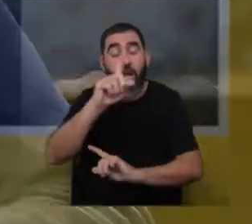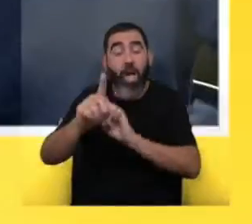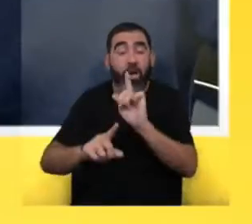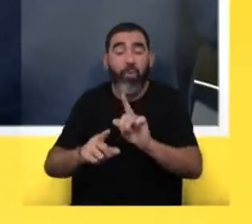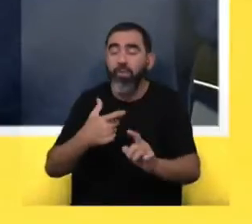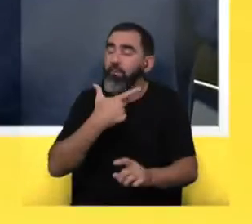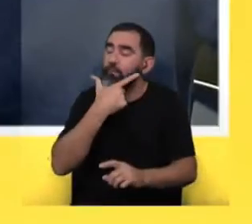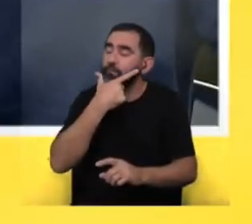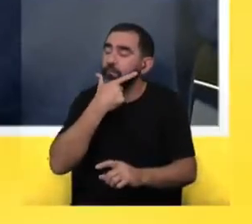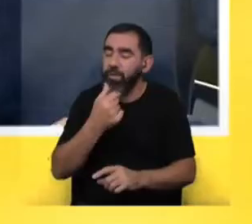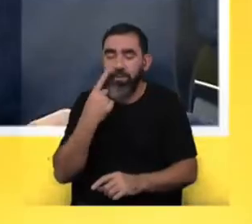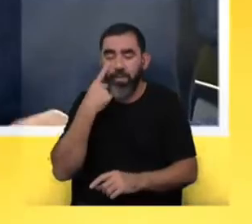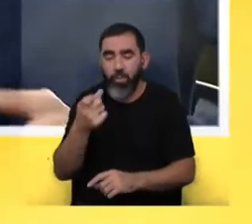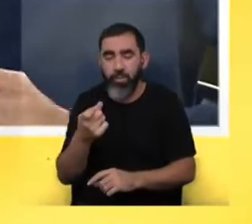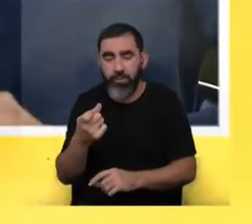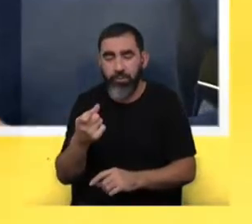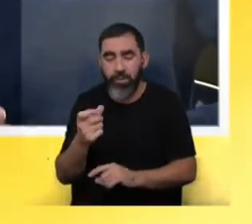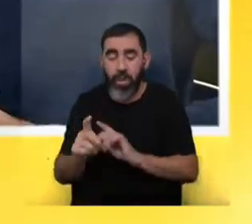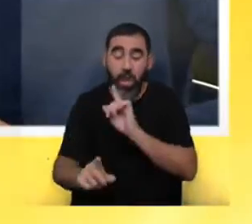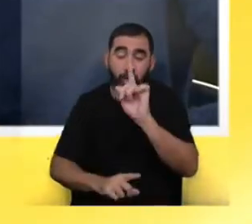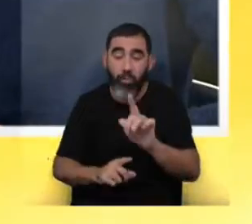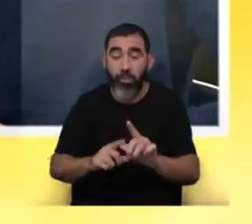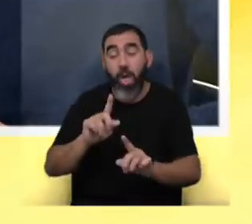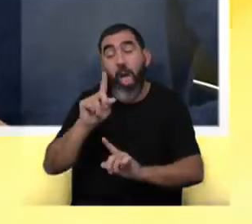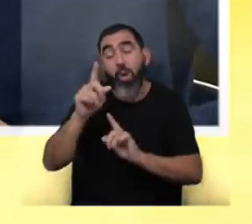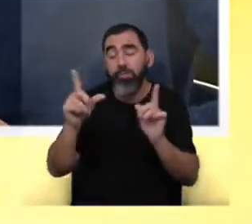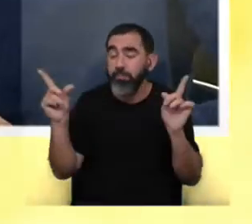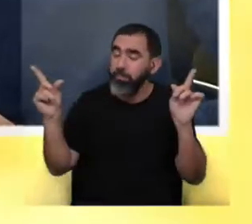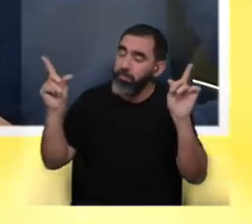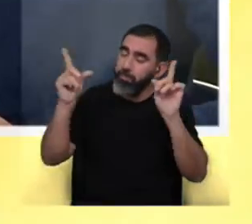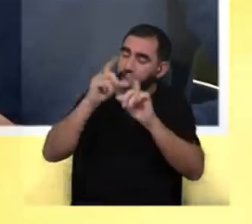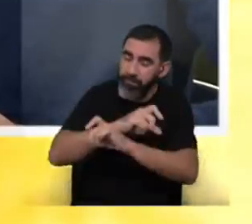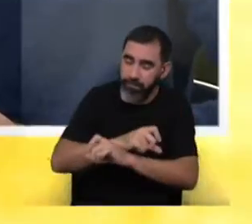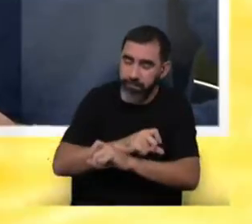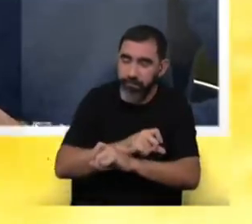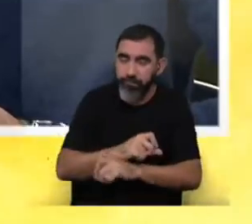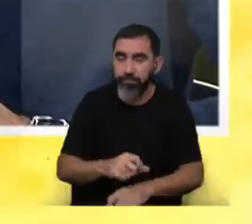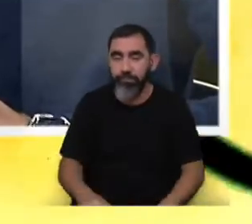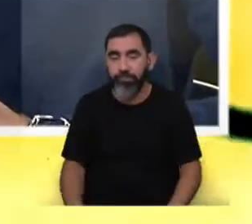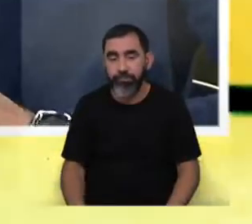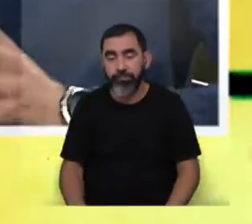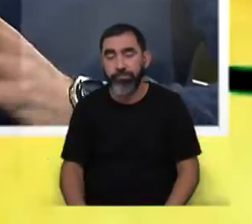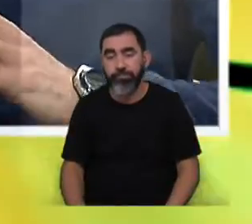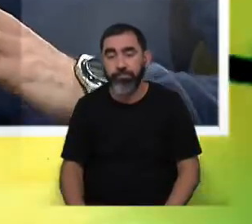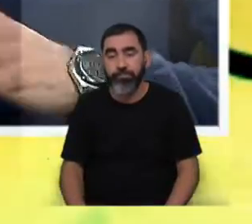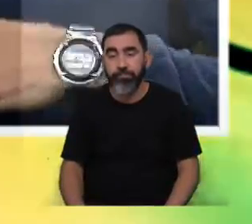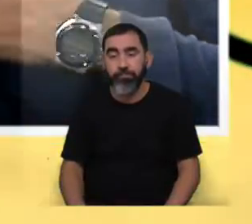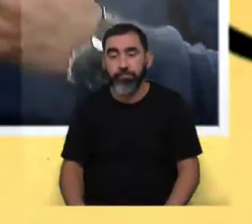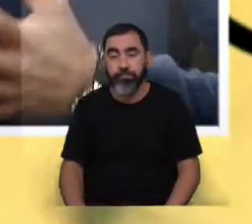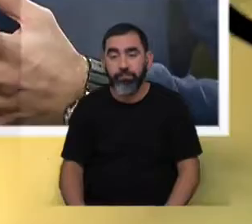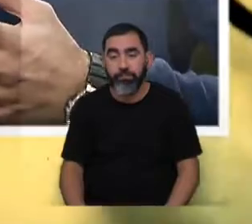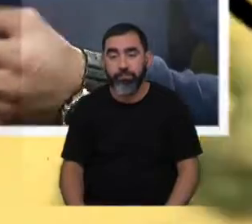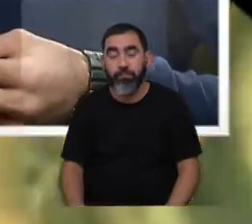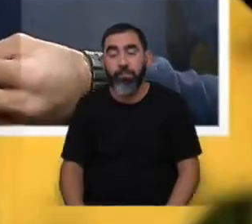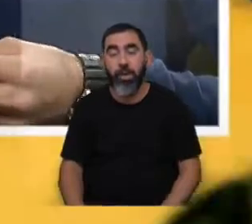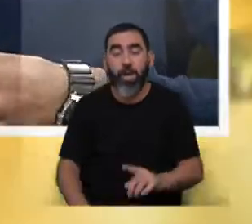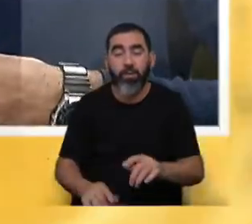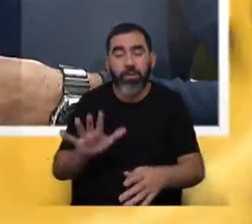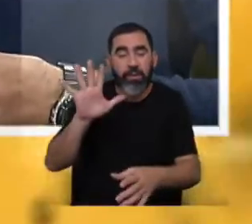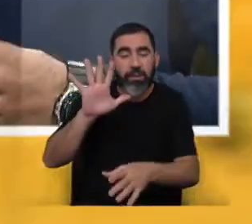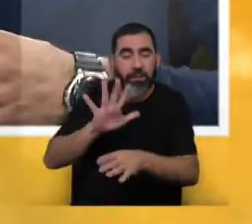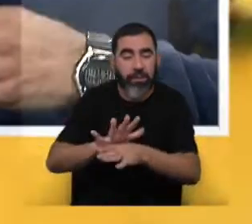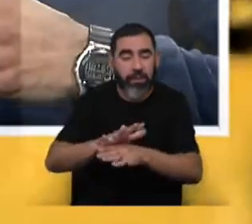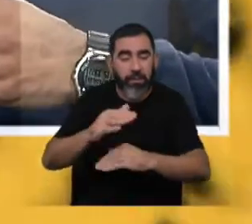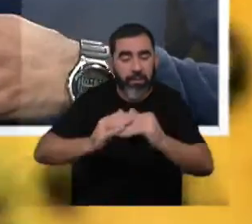bastante sencillo poder darse cuenta de eso, y otros lugares que no son tan fácil porque tienen algún relleno, ya tienen